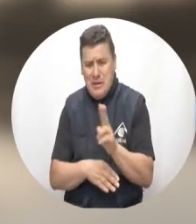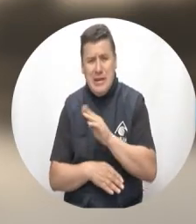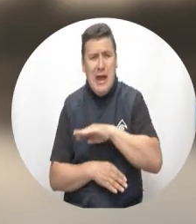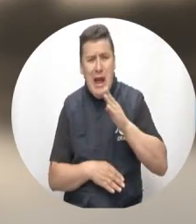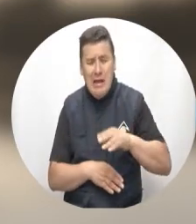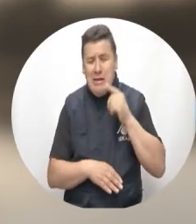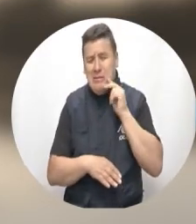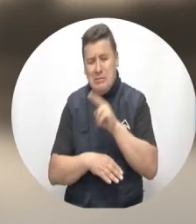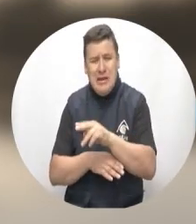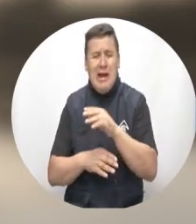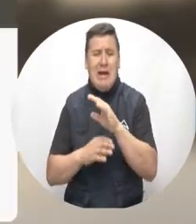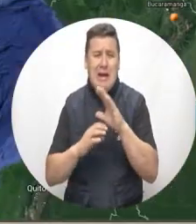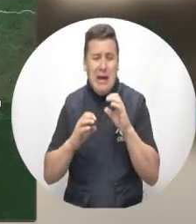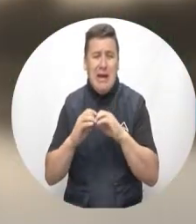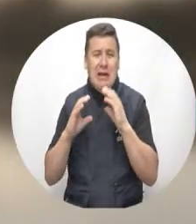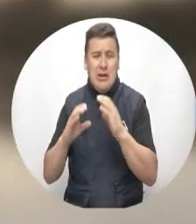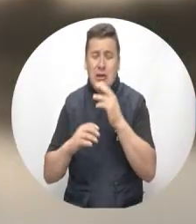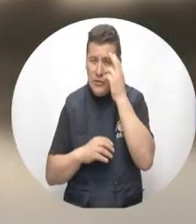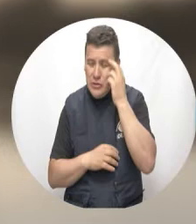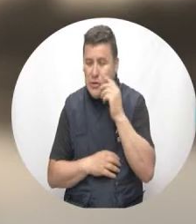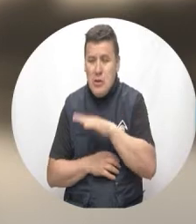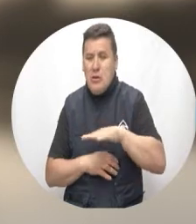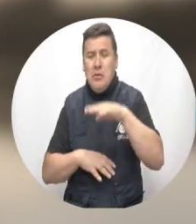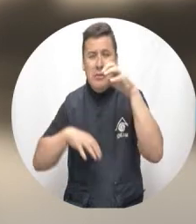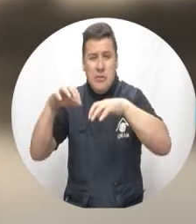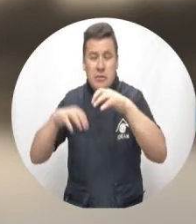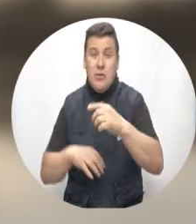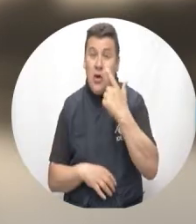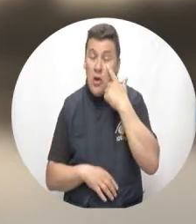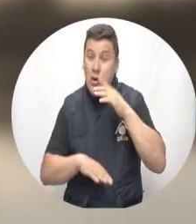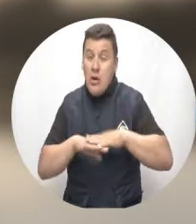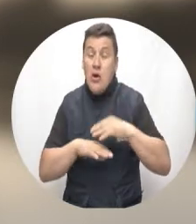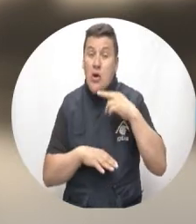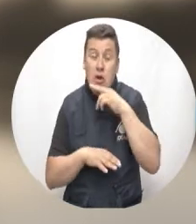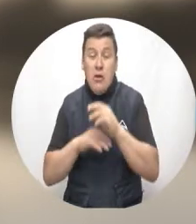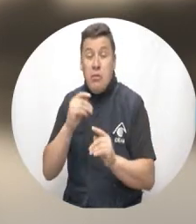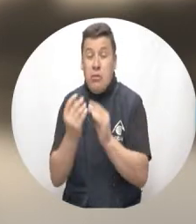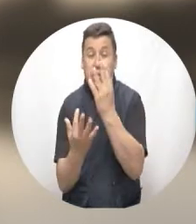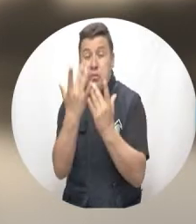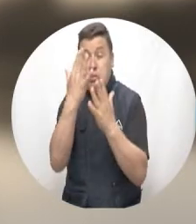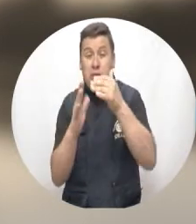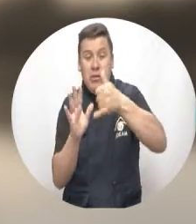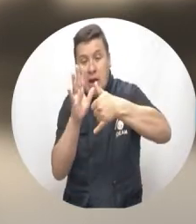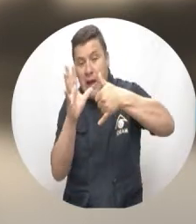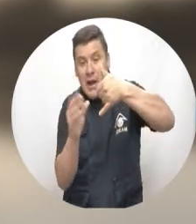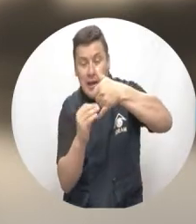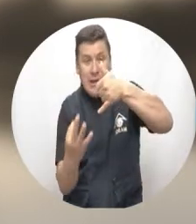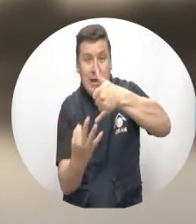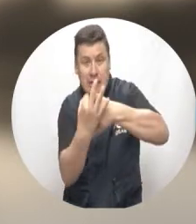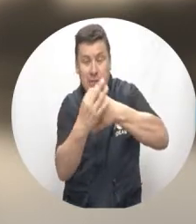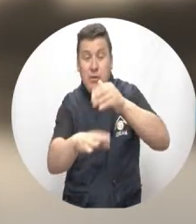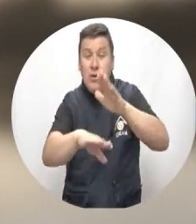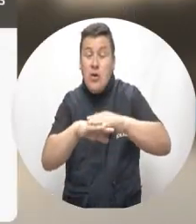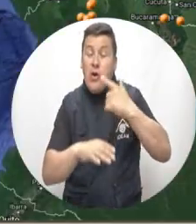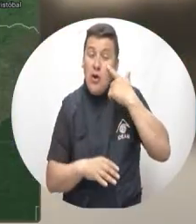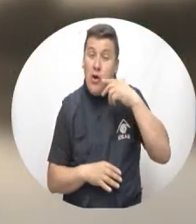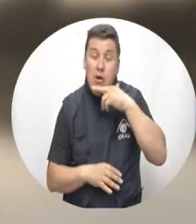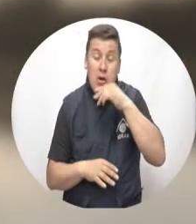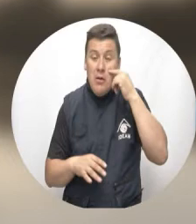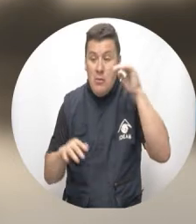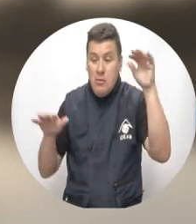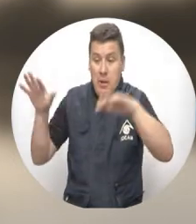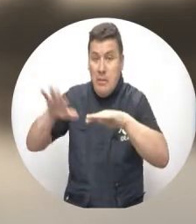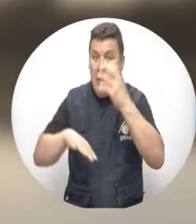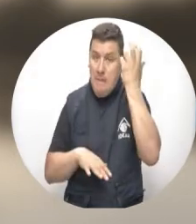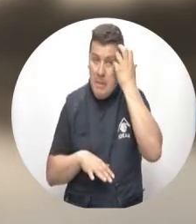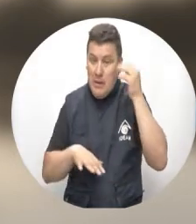Vichada, Guainía, Urabá y Chocó. Alerta roja por incendios en las regiones Caribe y Andina. Alerta roja